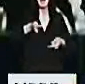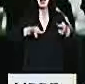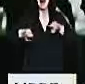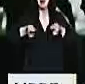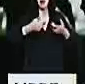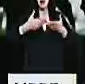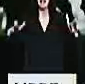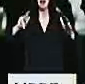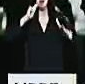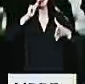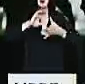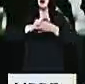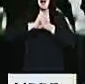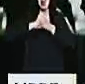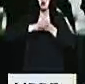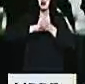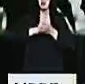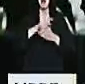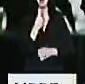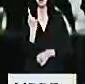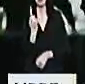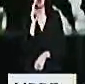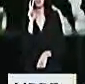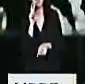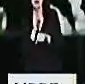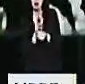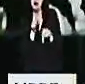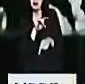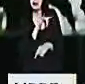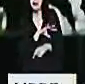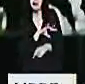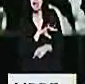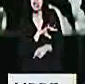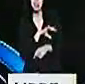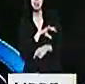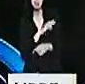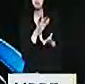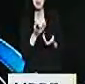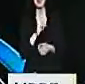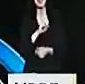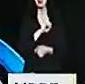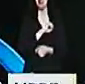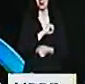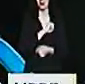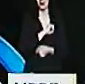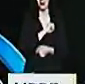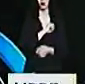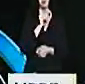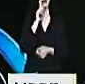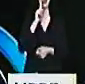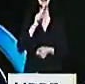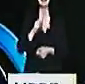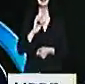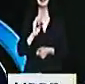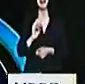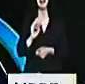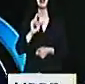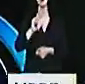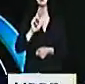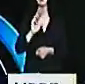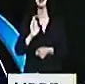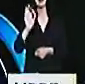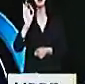cuenta cuando empezamos a hacer logística en Chile que Santiago agrupaba como entre el 70 y el 80%